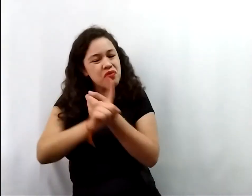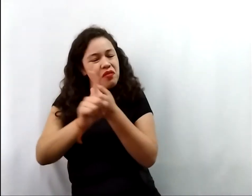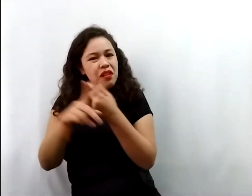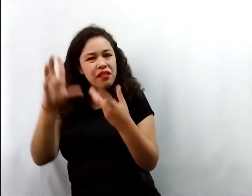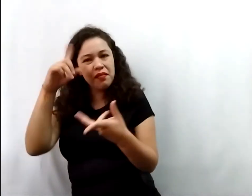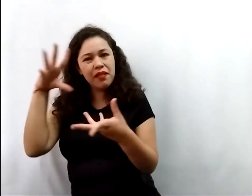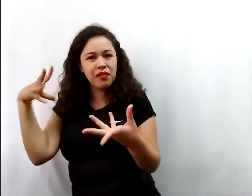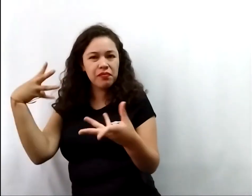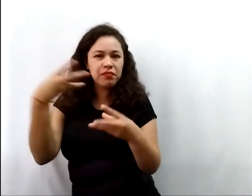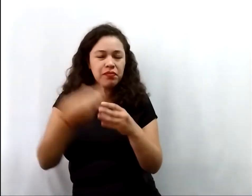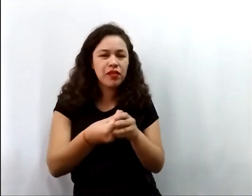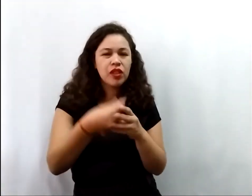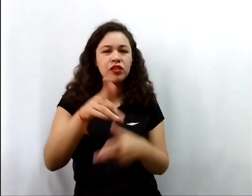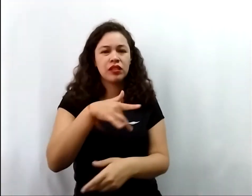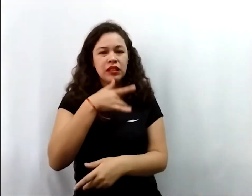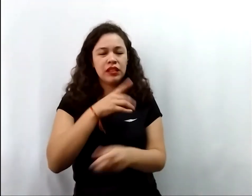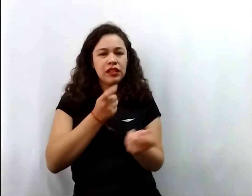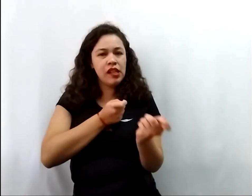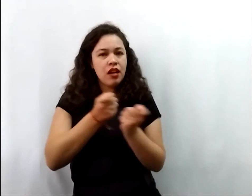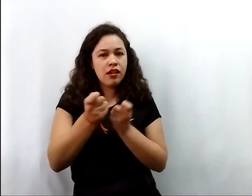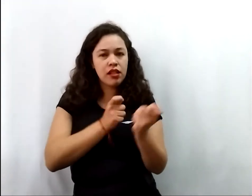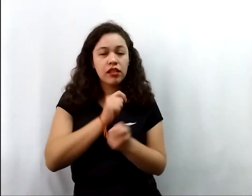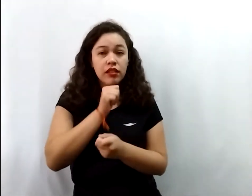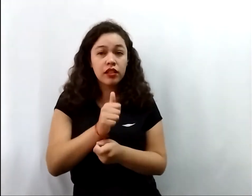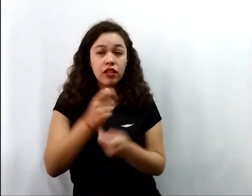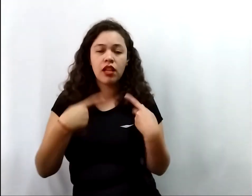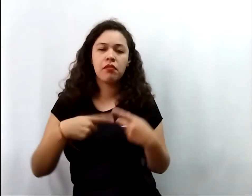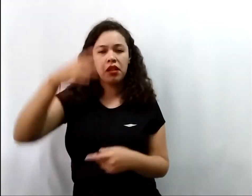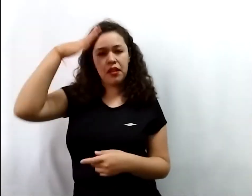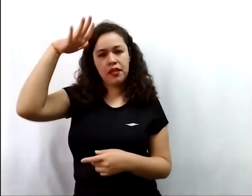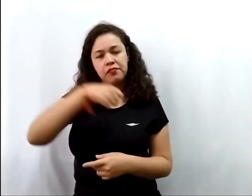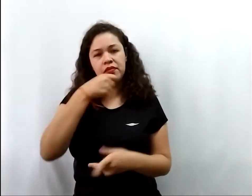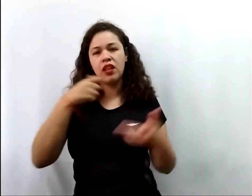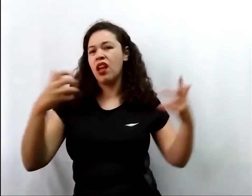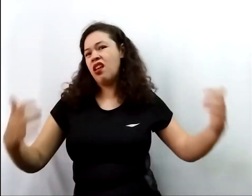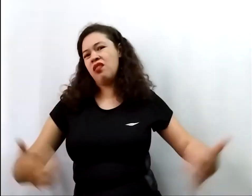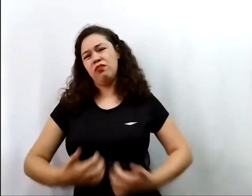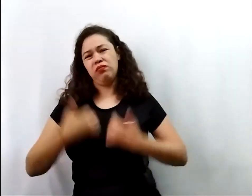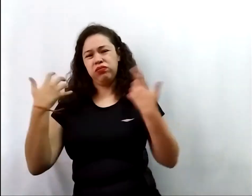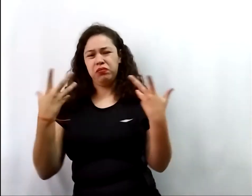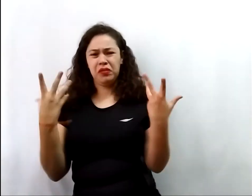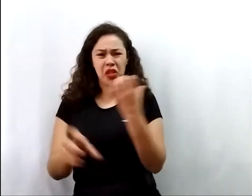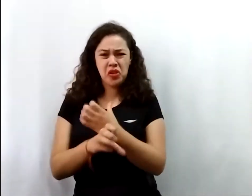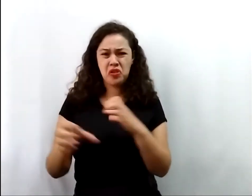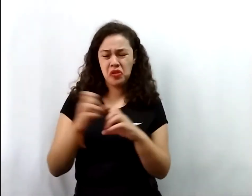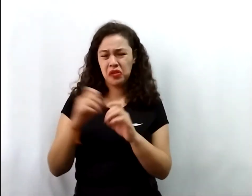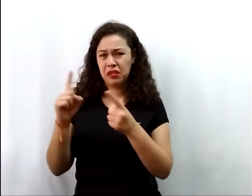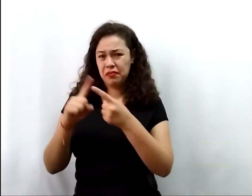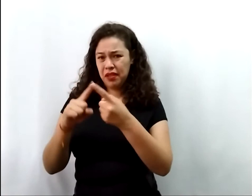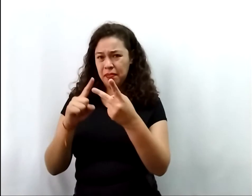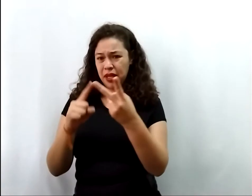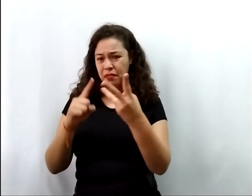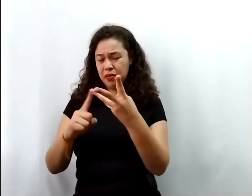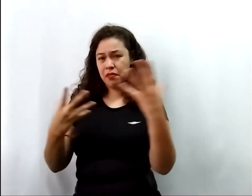no regular su emoción. Okay. Pero es una persona mayor, se enoja, todo es ese conjunto que tú